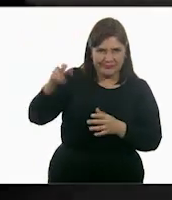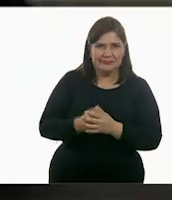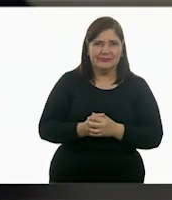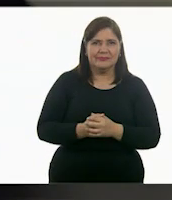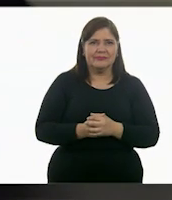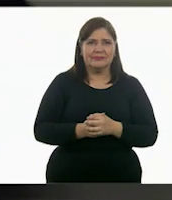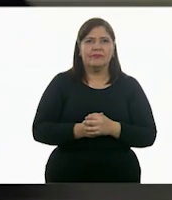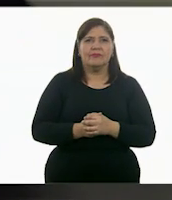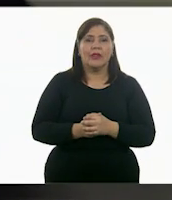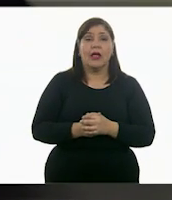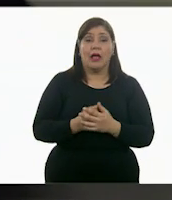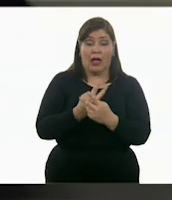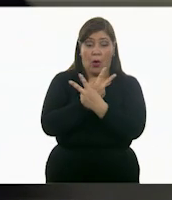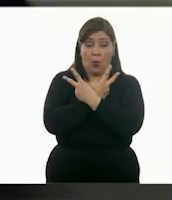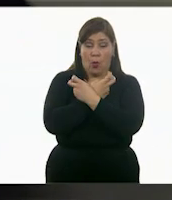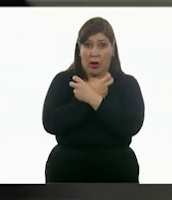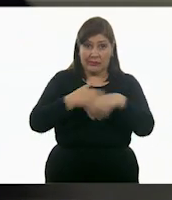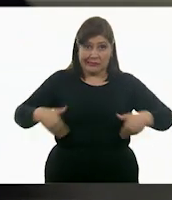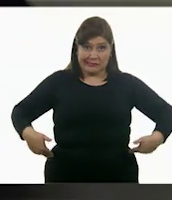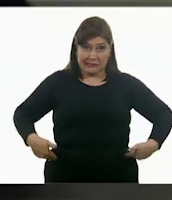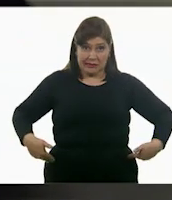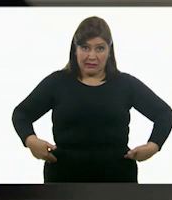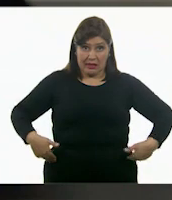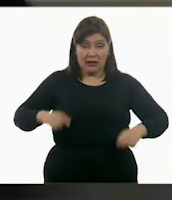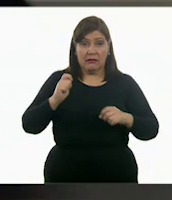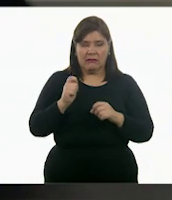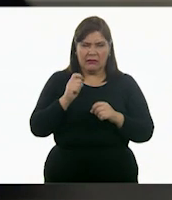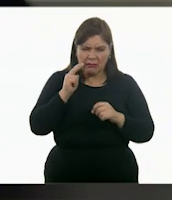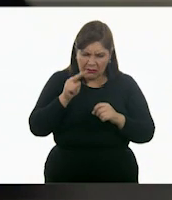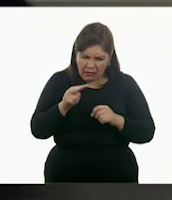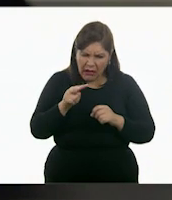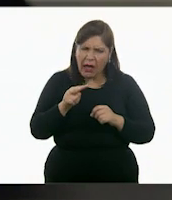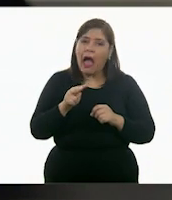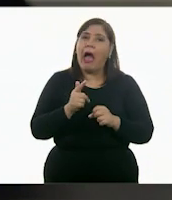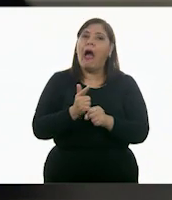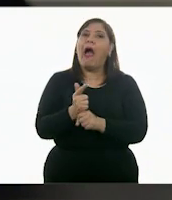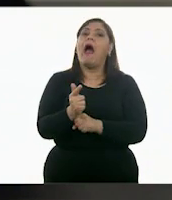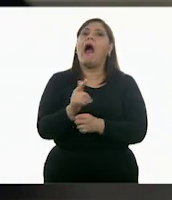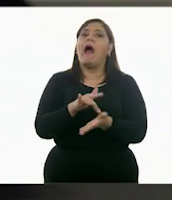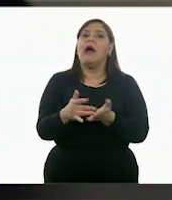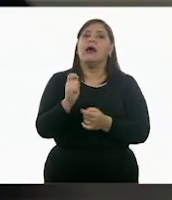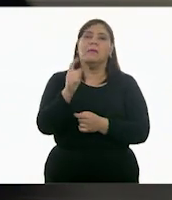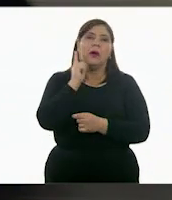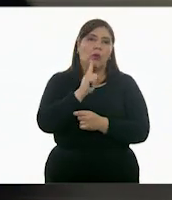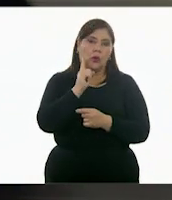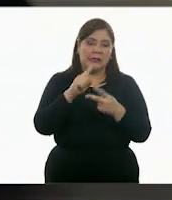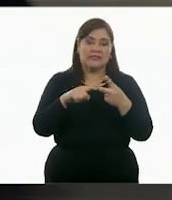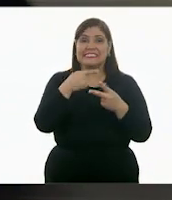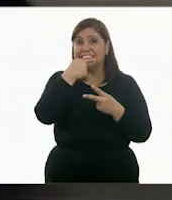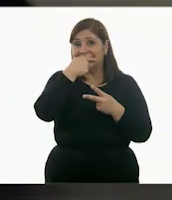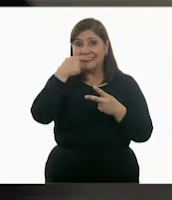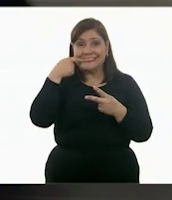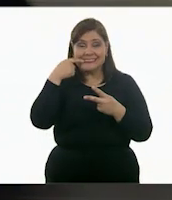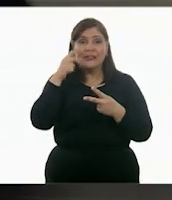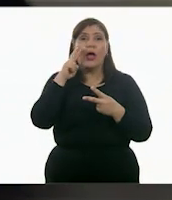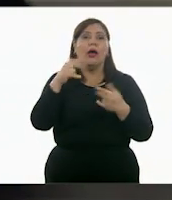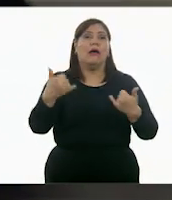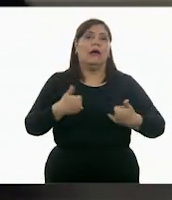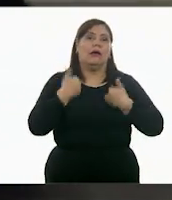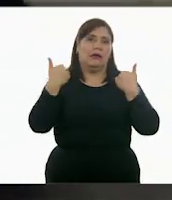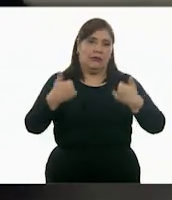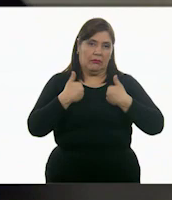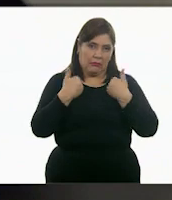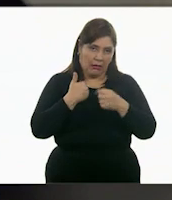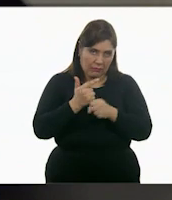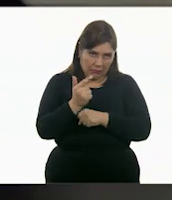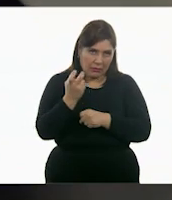En este caso, los huesos de la cadera, por ejemplo, nos señalaron que se trataba de una mujer. Los dientes nos indicaron que era bastante joven, que apenas